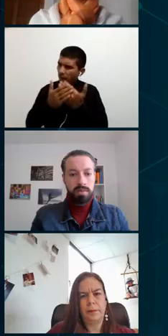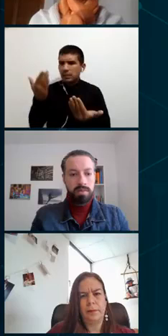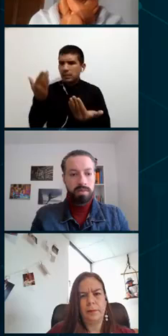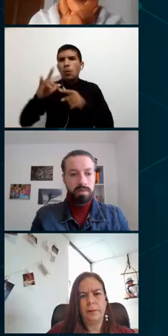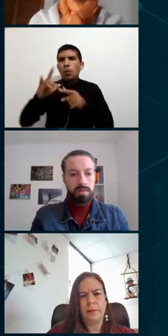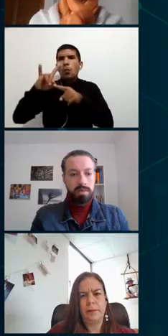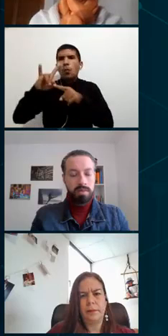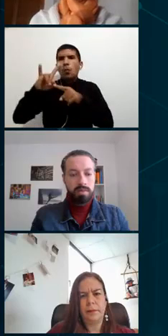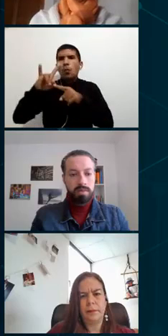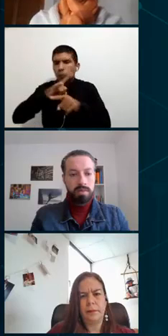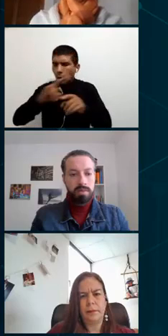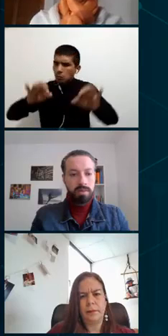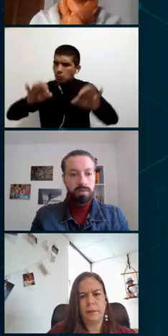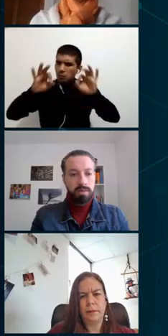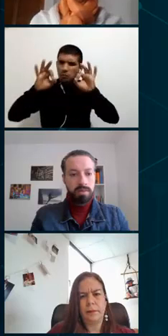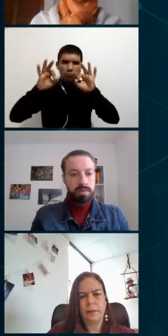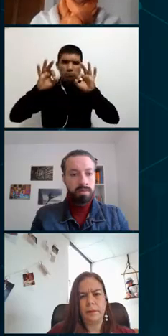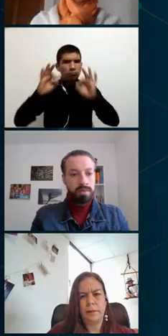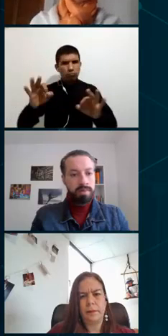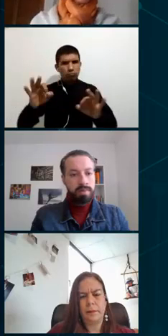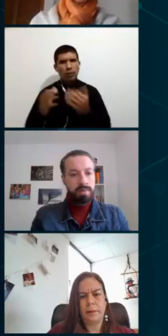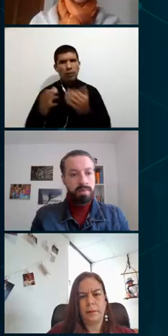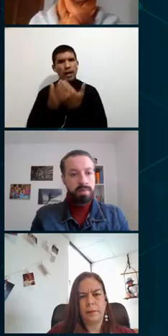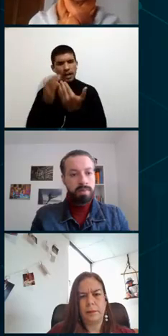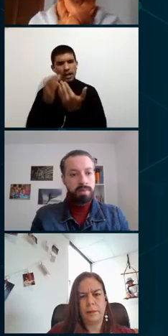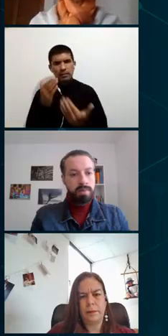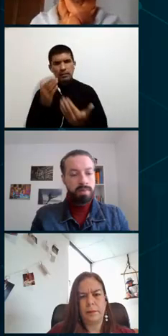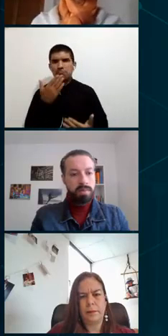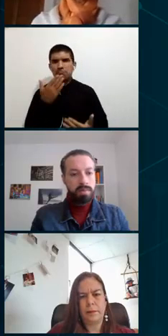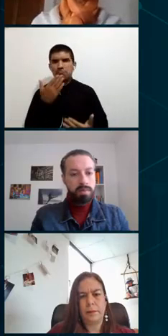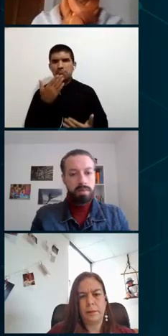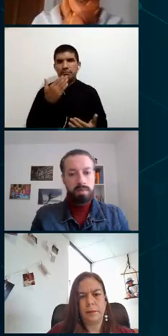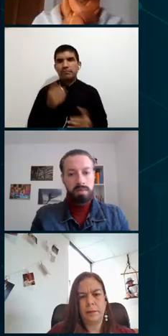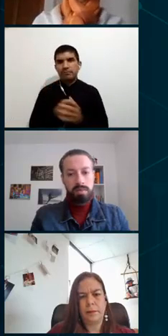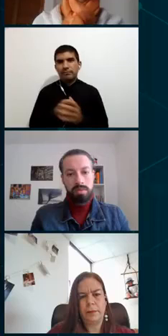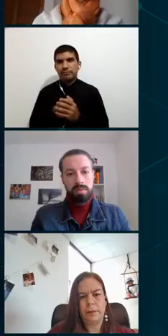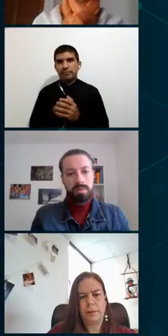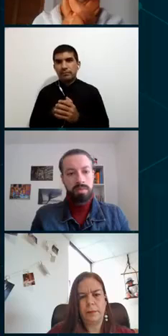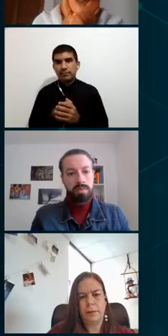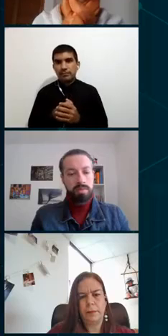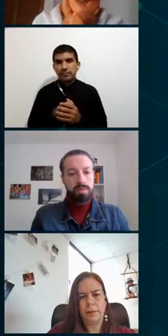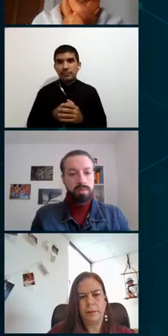hecho, Design Thinking se masifica, digamos, en el uso